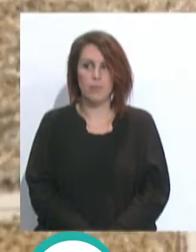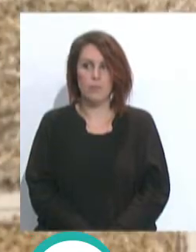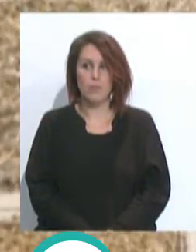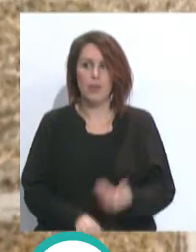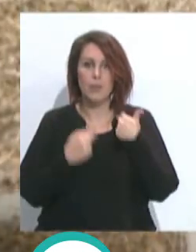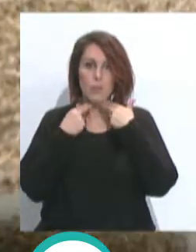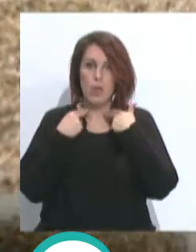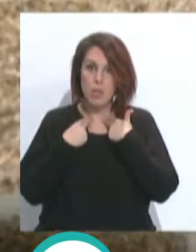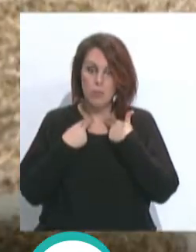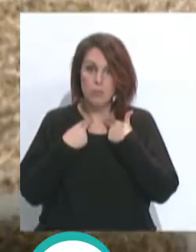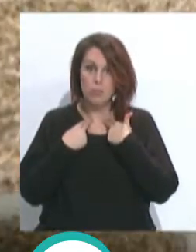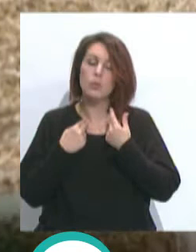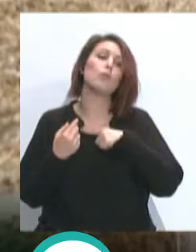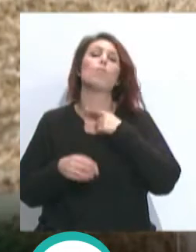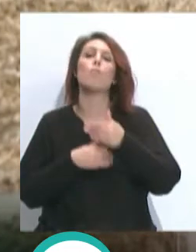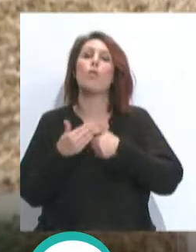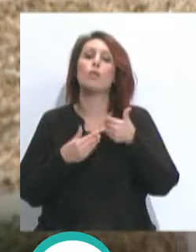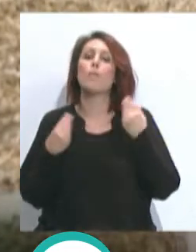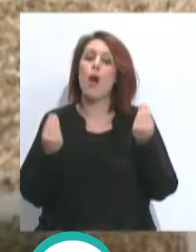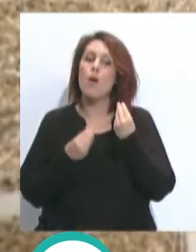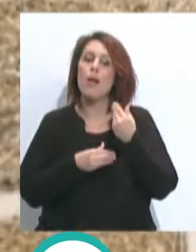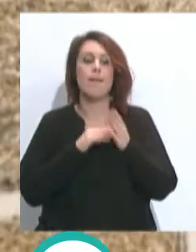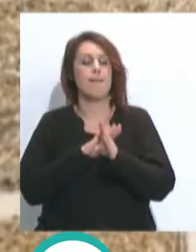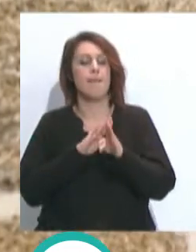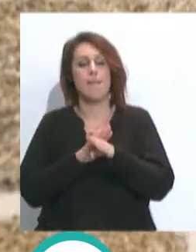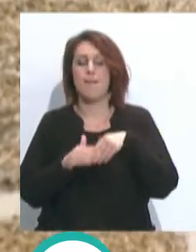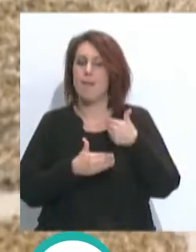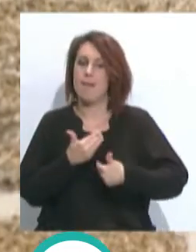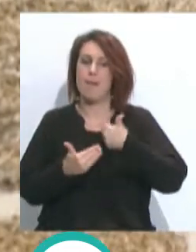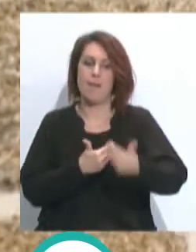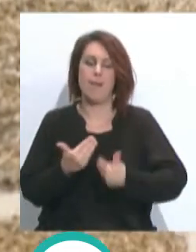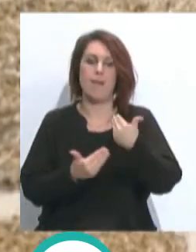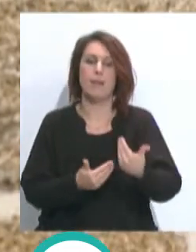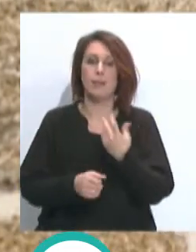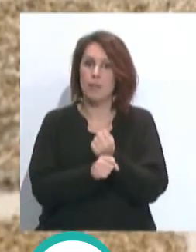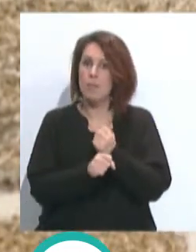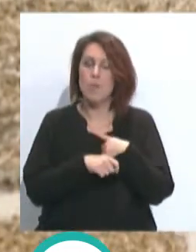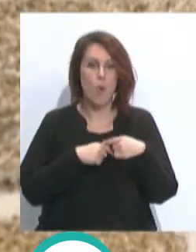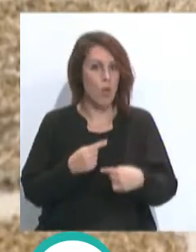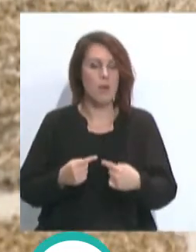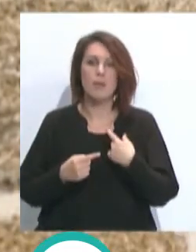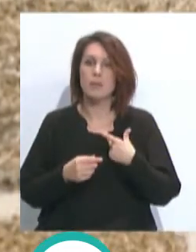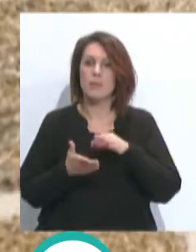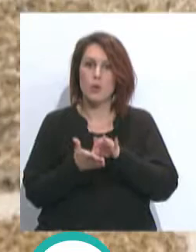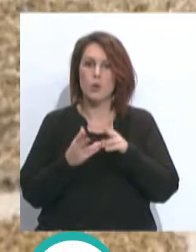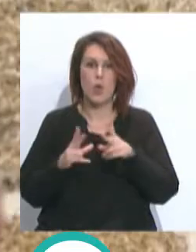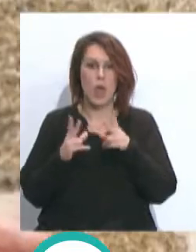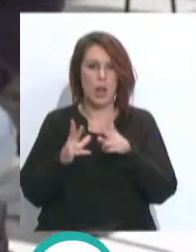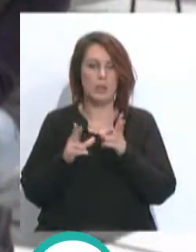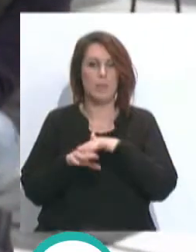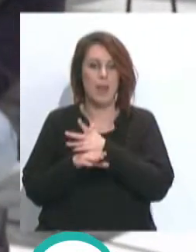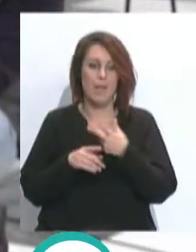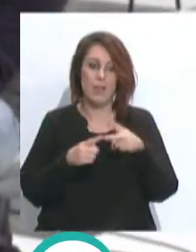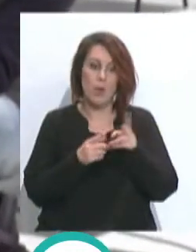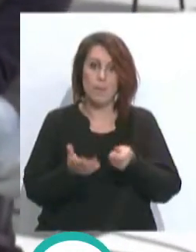Desde la Diputación estamos en un proceso de mejora continua y trabajamos diariamente con los servicios sociales para no solo pagar